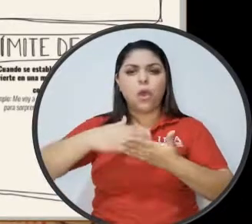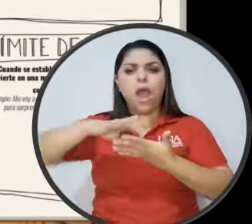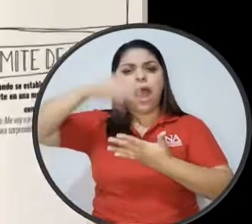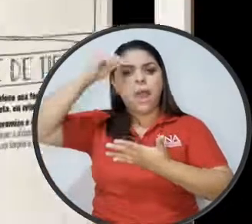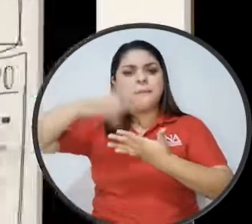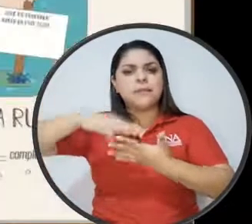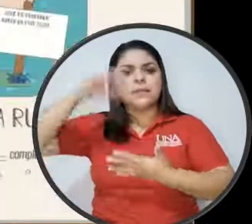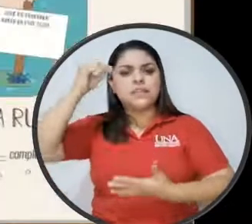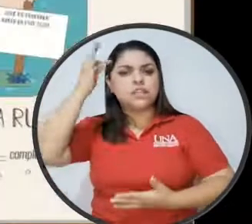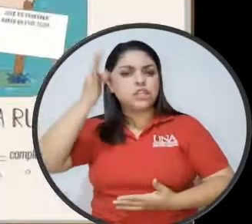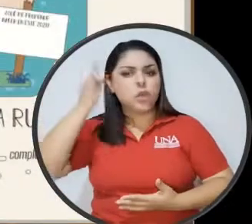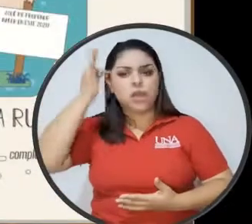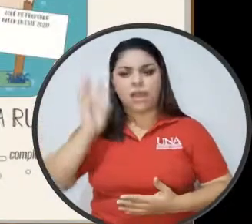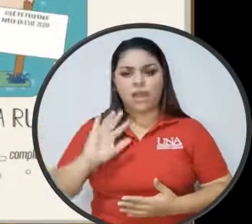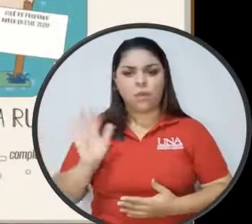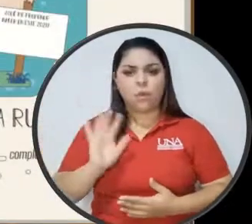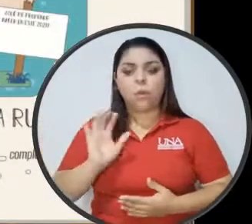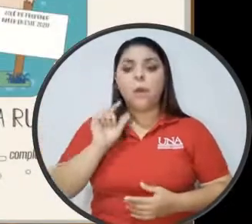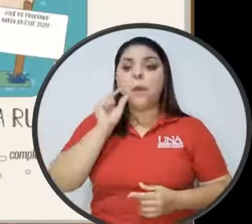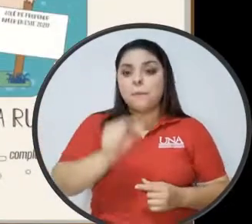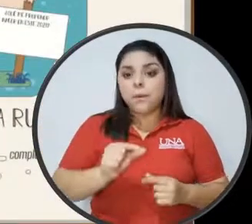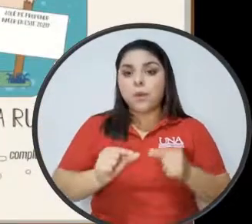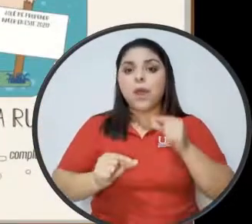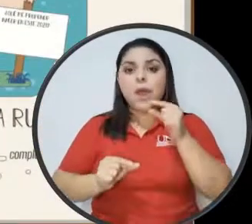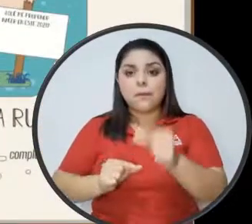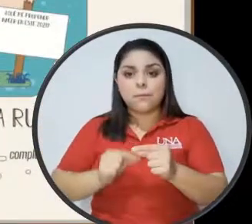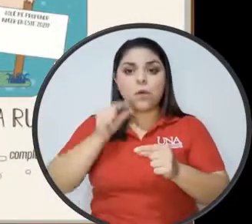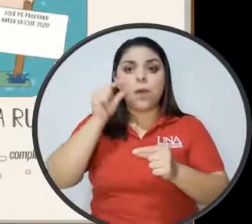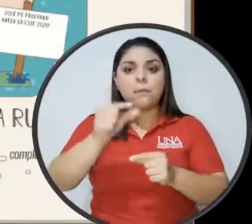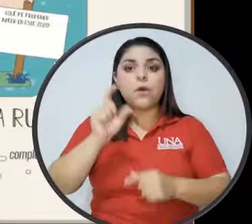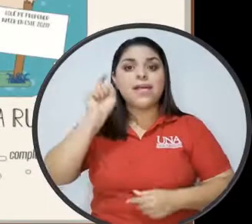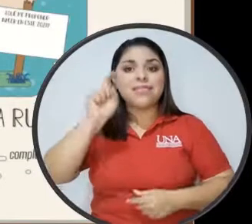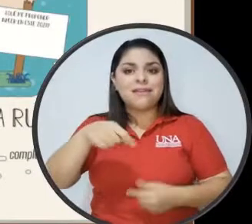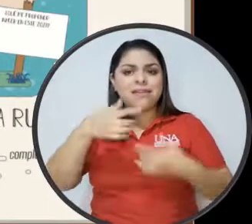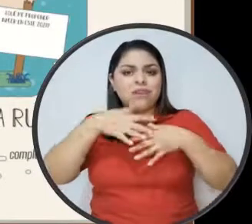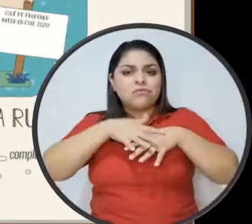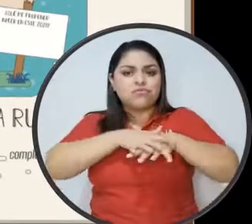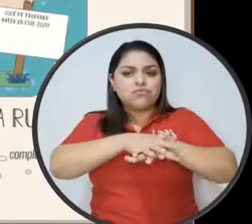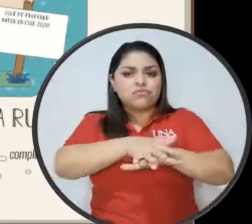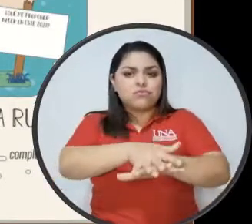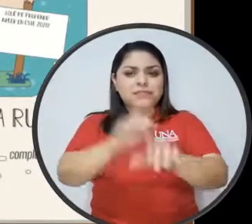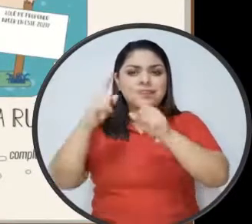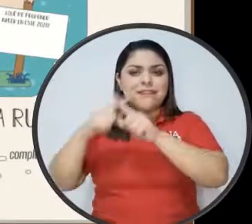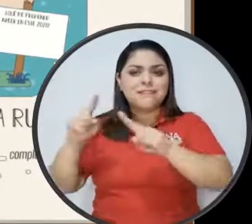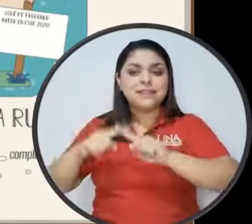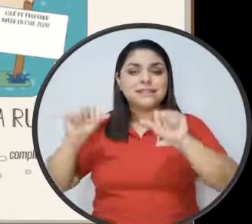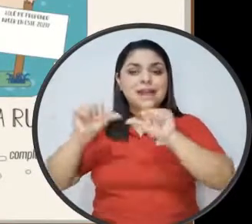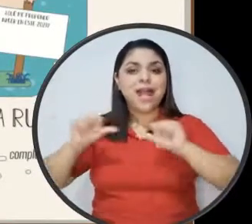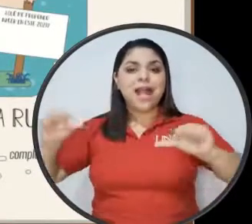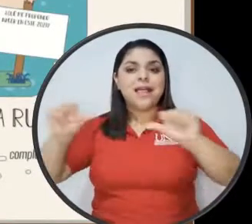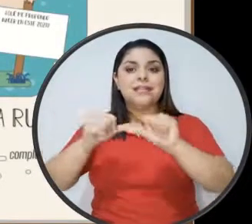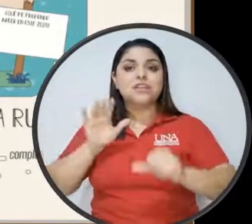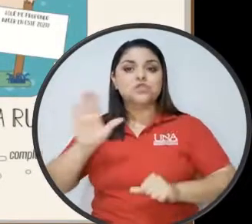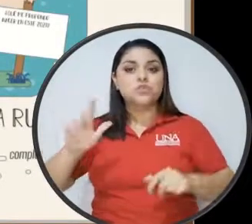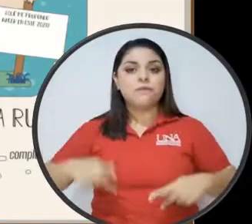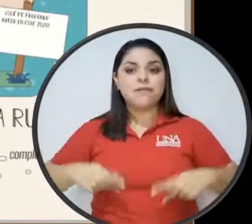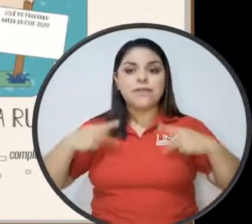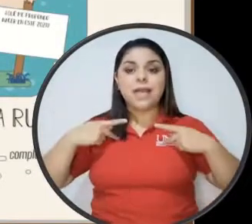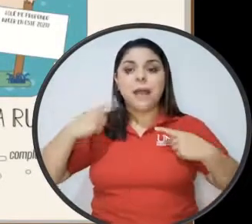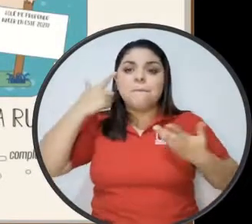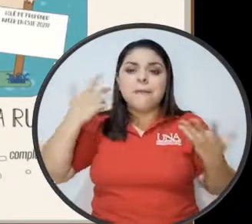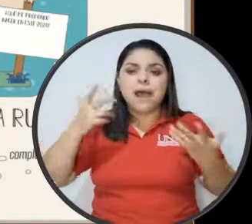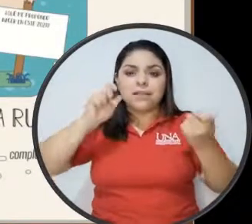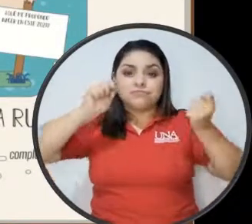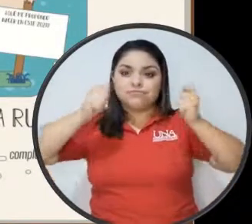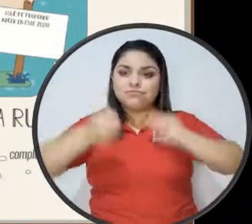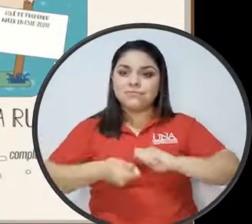teoría, sino que poco a poco debía integrar todas las demás áreas de su vida para